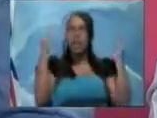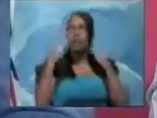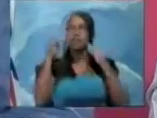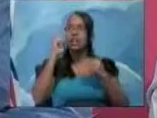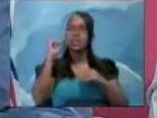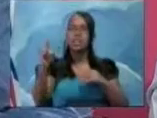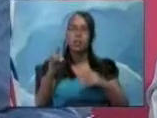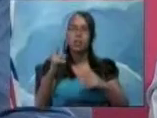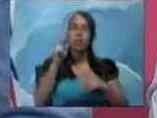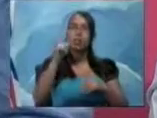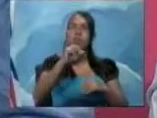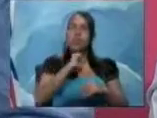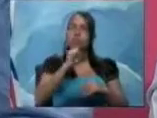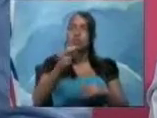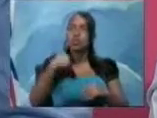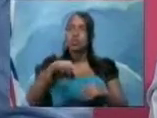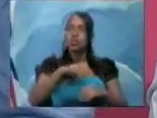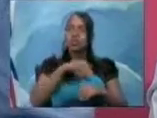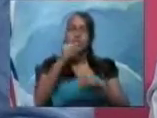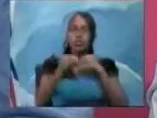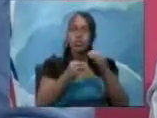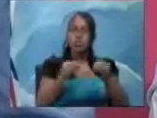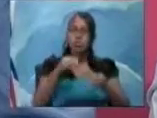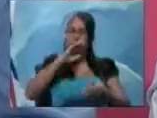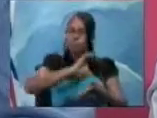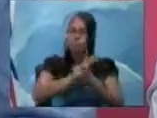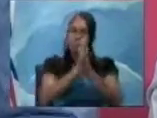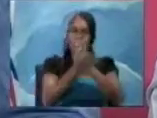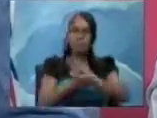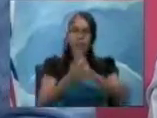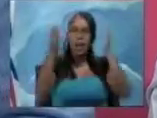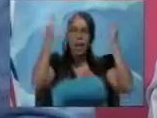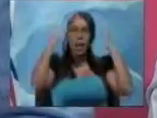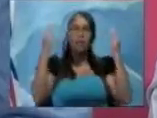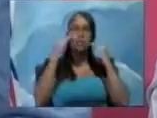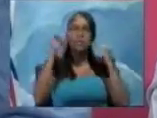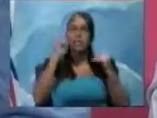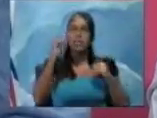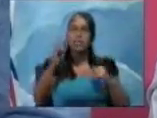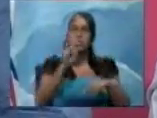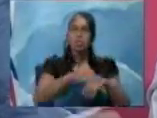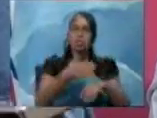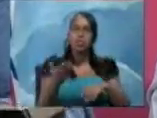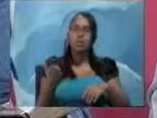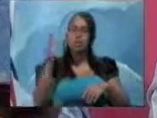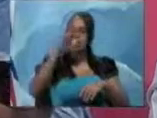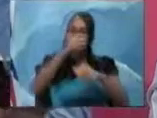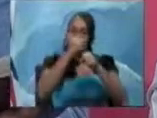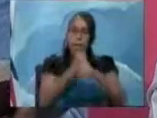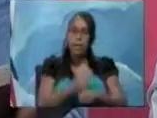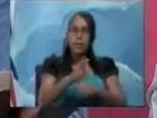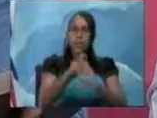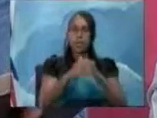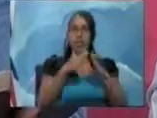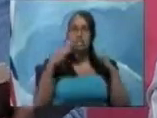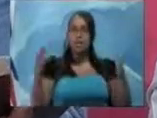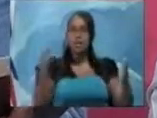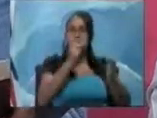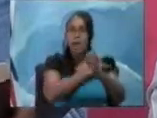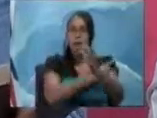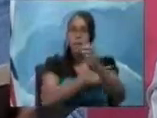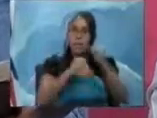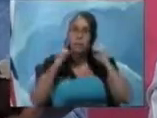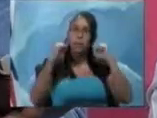al y eso es lo que nosotros hacemos pisarle la cabeza al porque estamos esperando ese gran poder